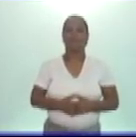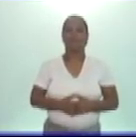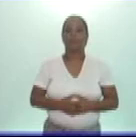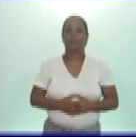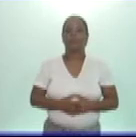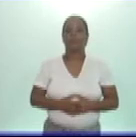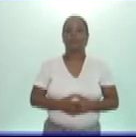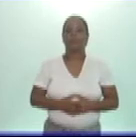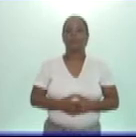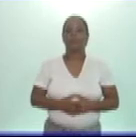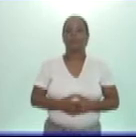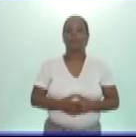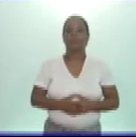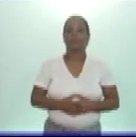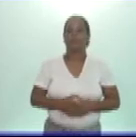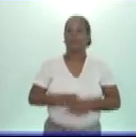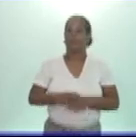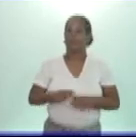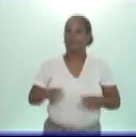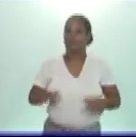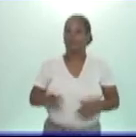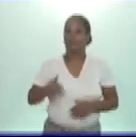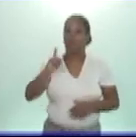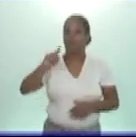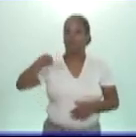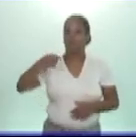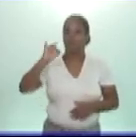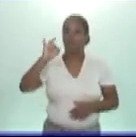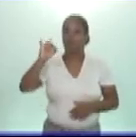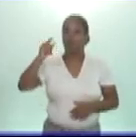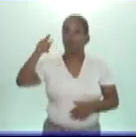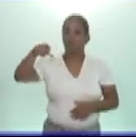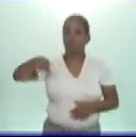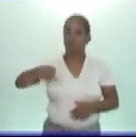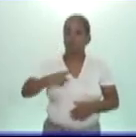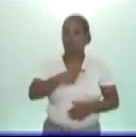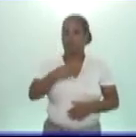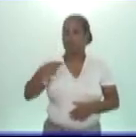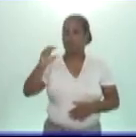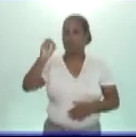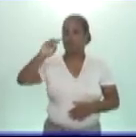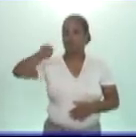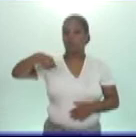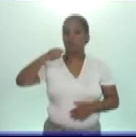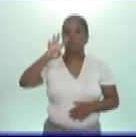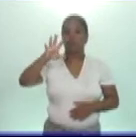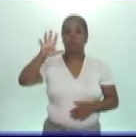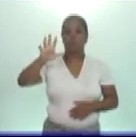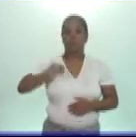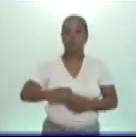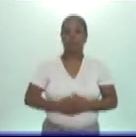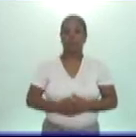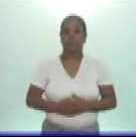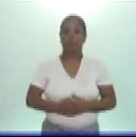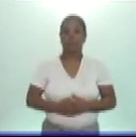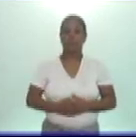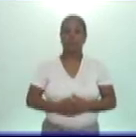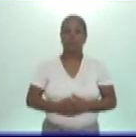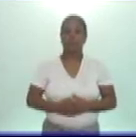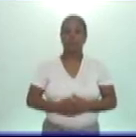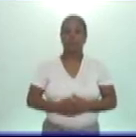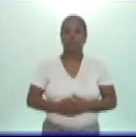Pues restamos a 1,7 kilogramos, le resto los 0,45 que